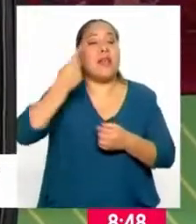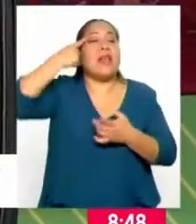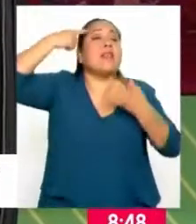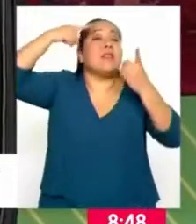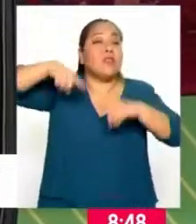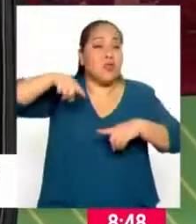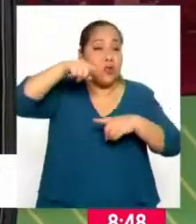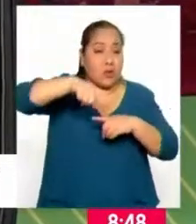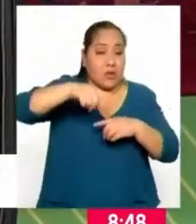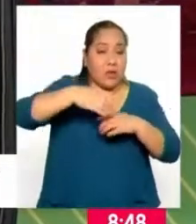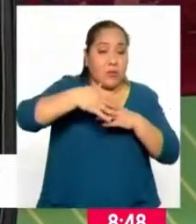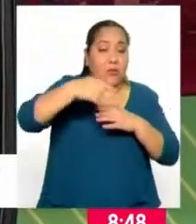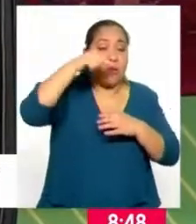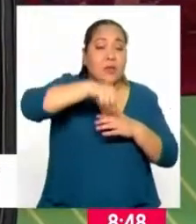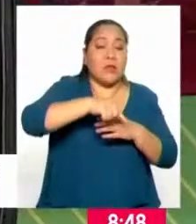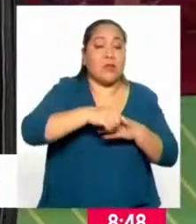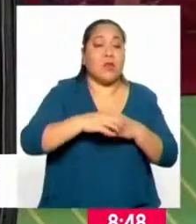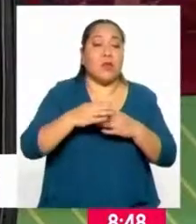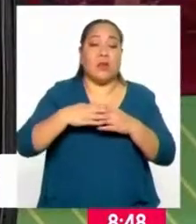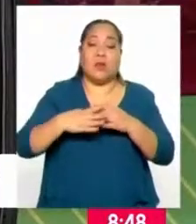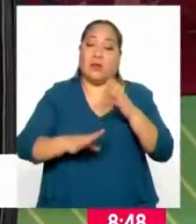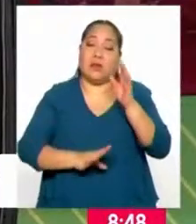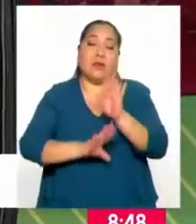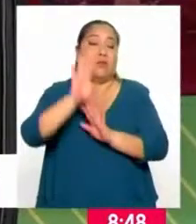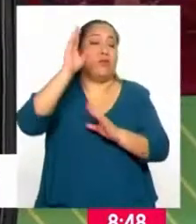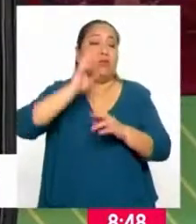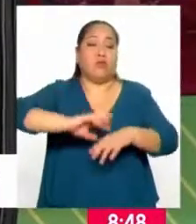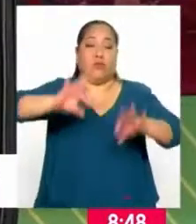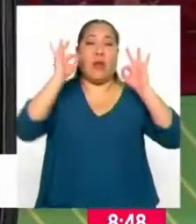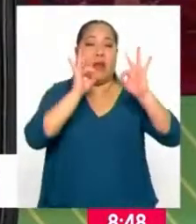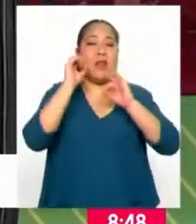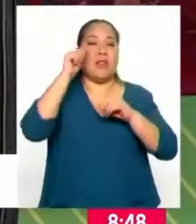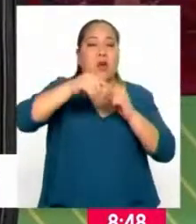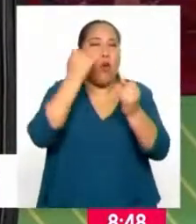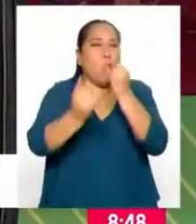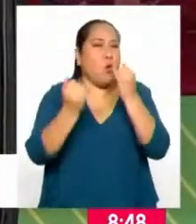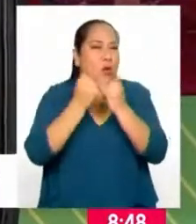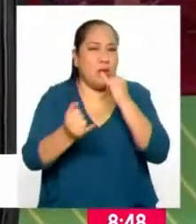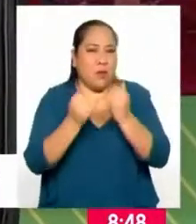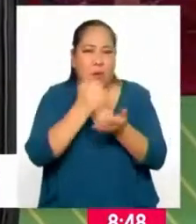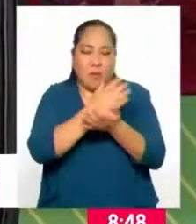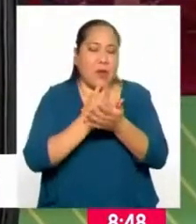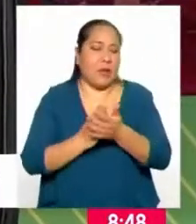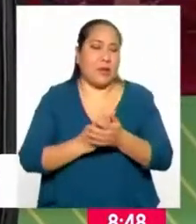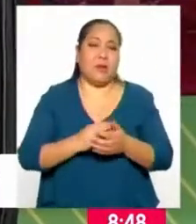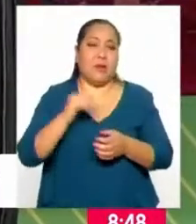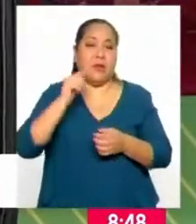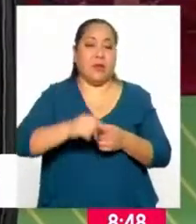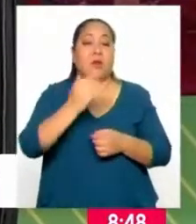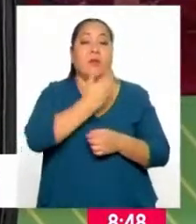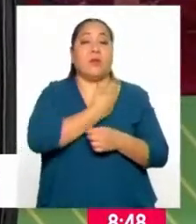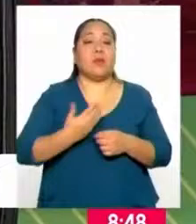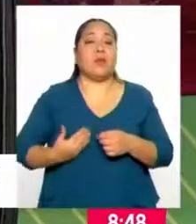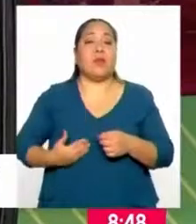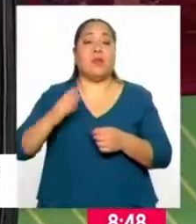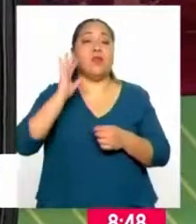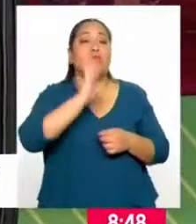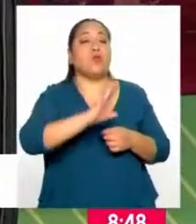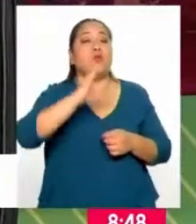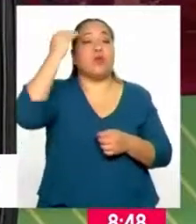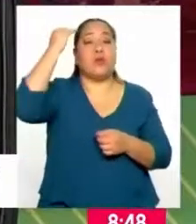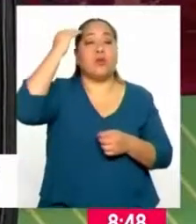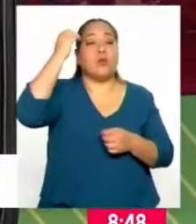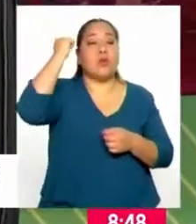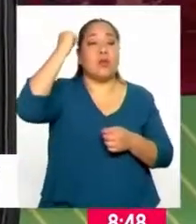se tome es extrema, es grave, es el último recurso. Y entonces el presidente tiene derecho a